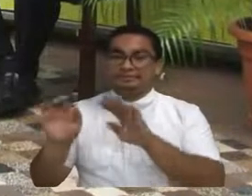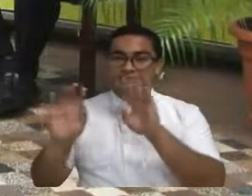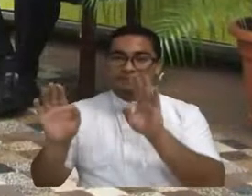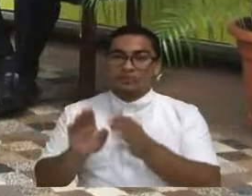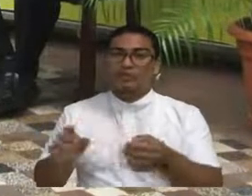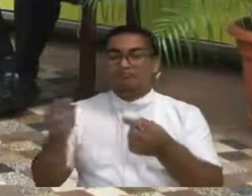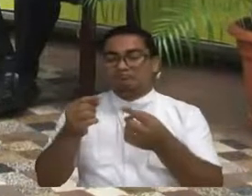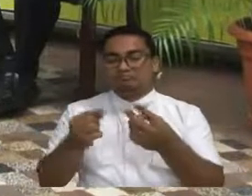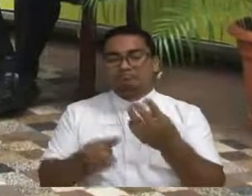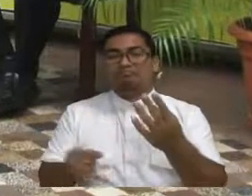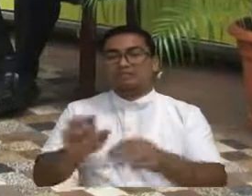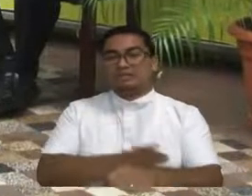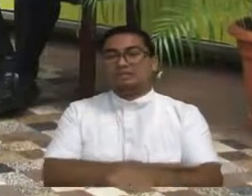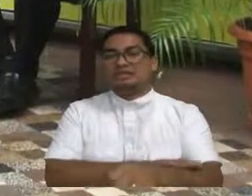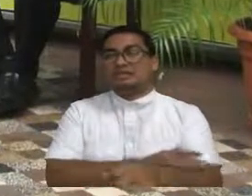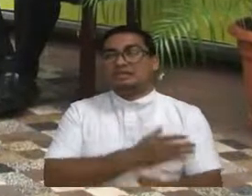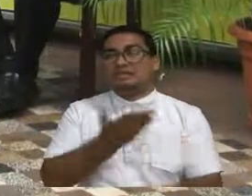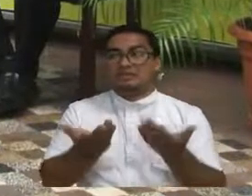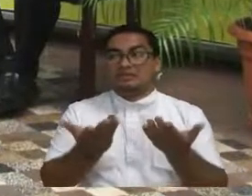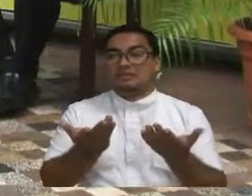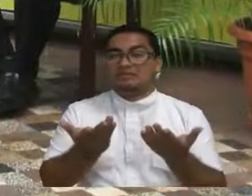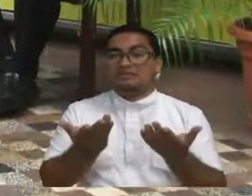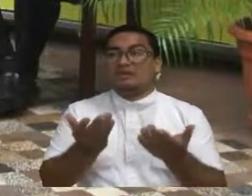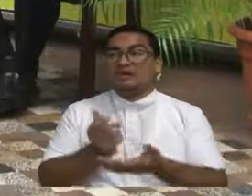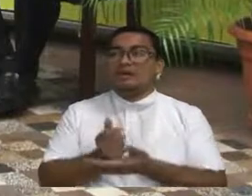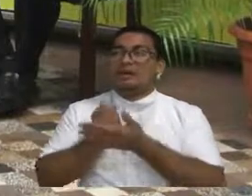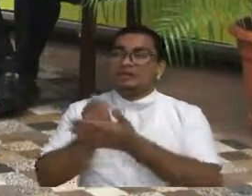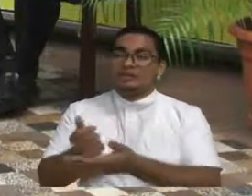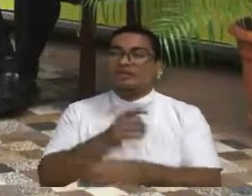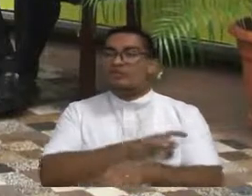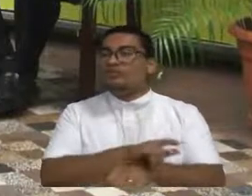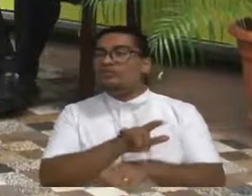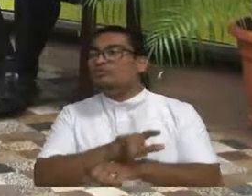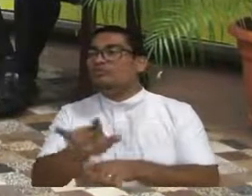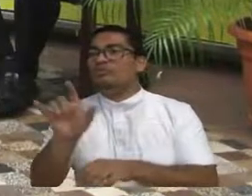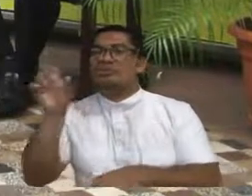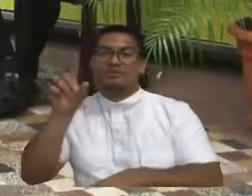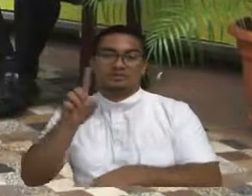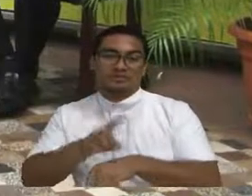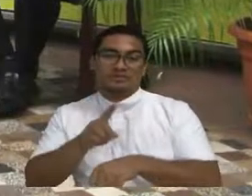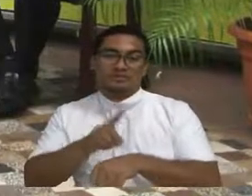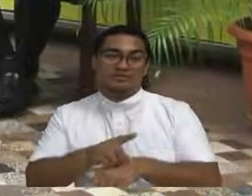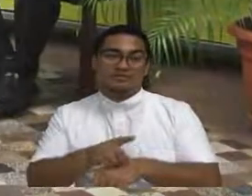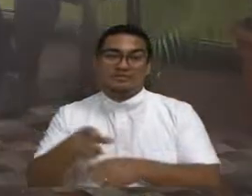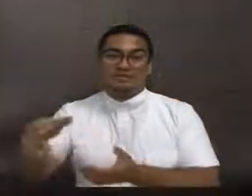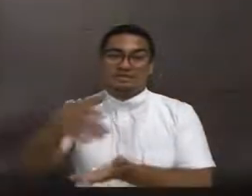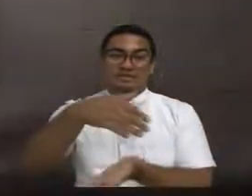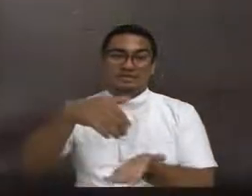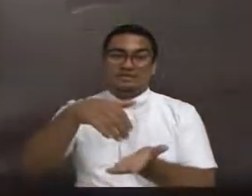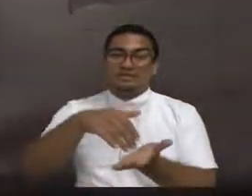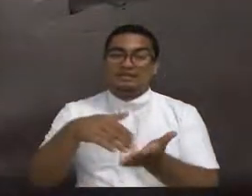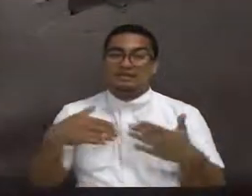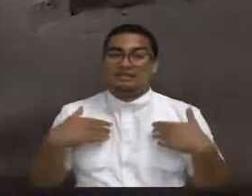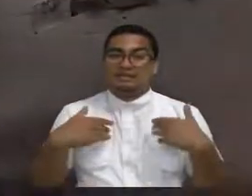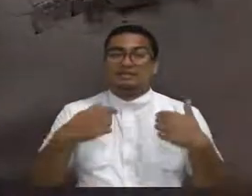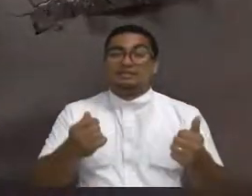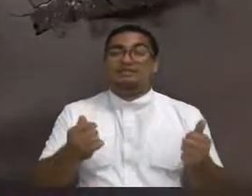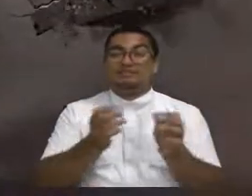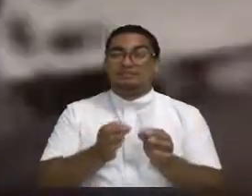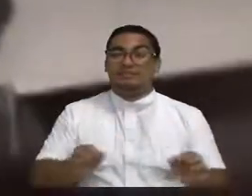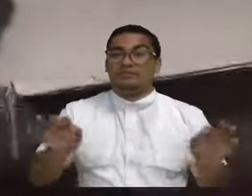y ante la presencia de estos síntomas, inmediatamente buscar ayuda en la unidad de salud, porque son como una alarma para decir, hombre,